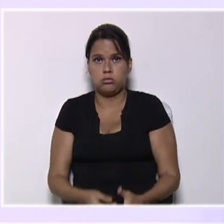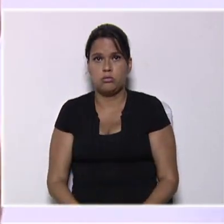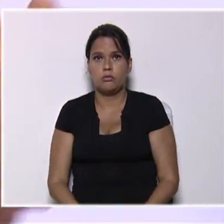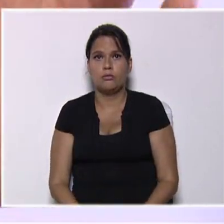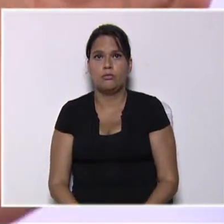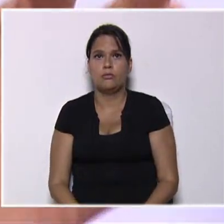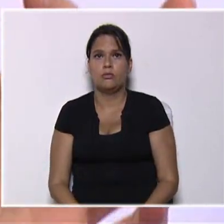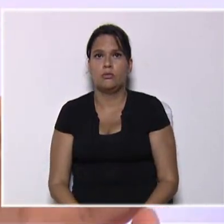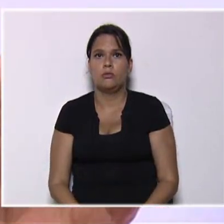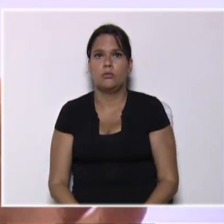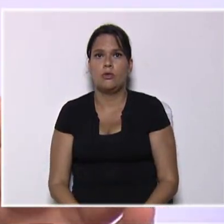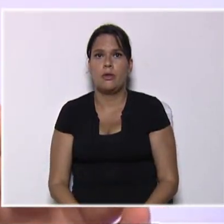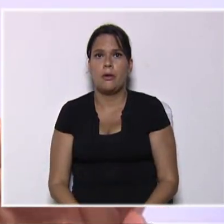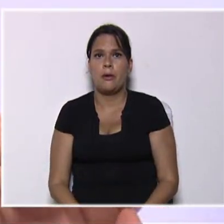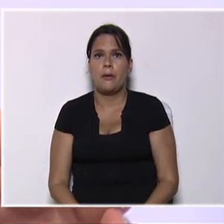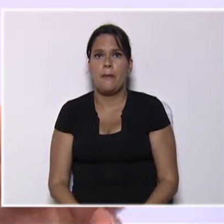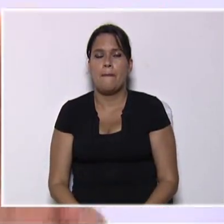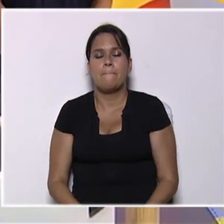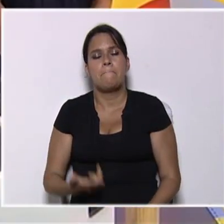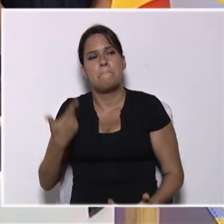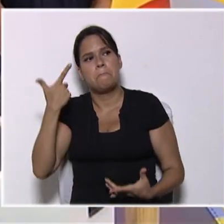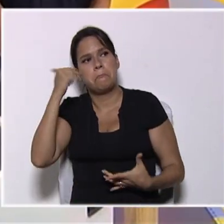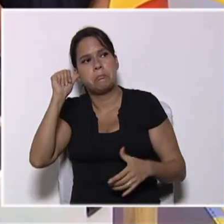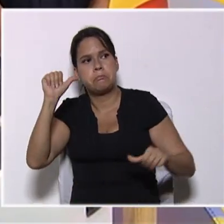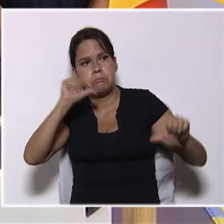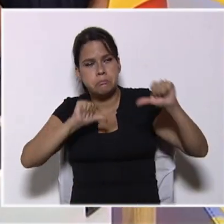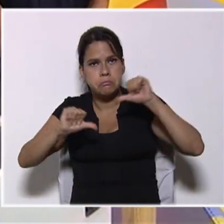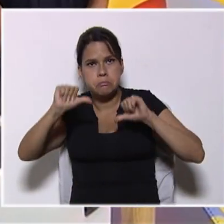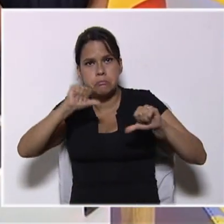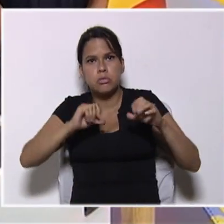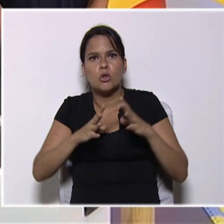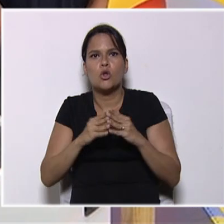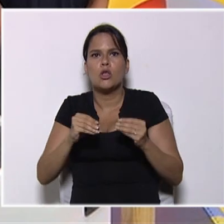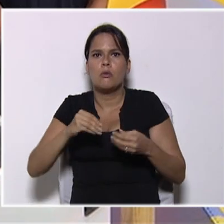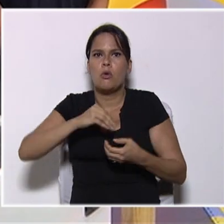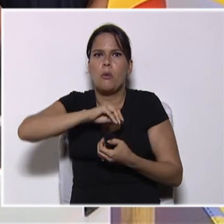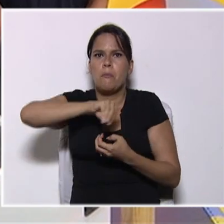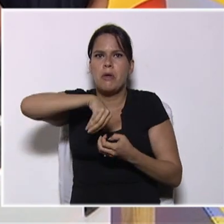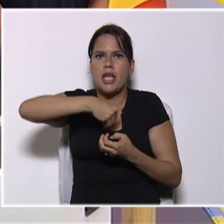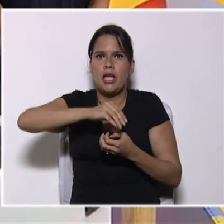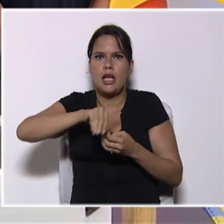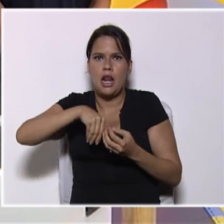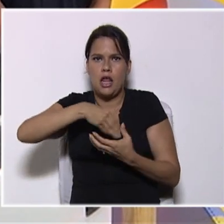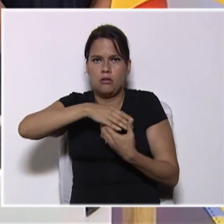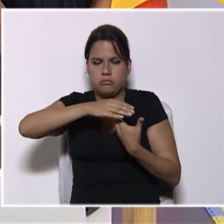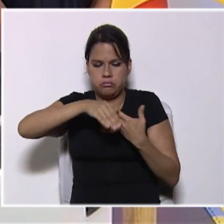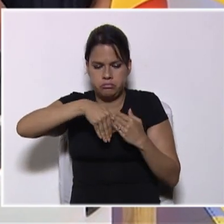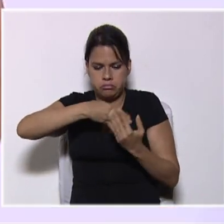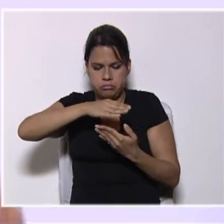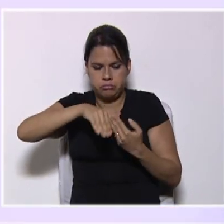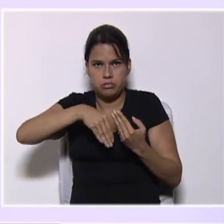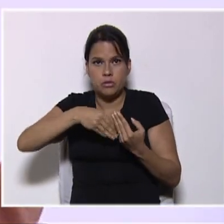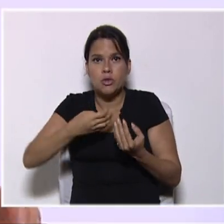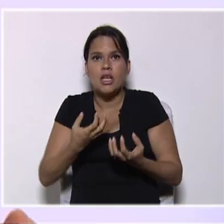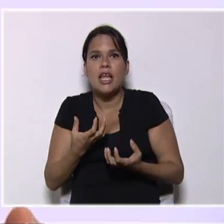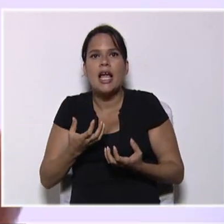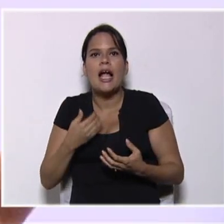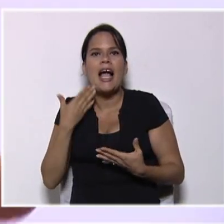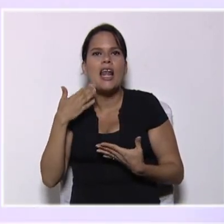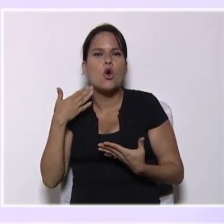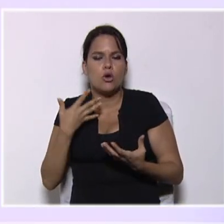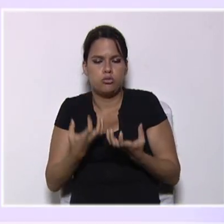hacer experimentos donde puedo mezclar y someter a calor, puesto que este material es